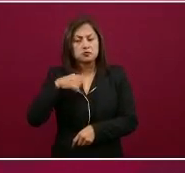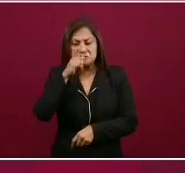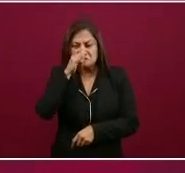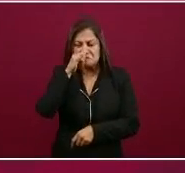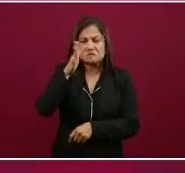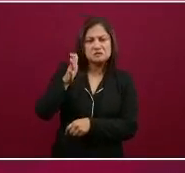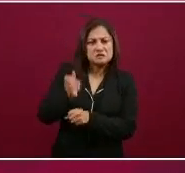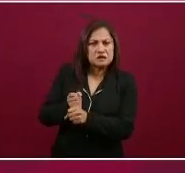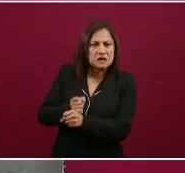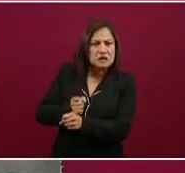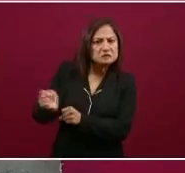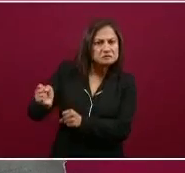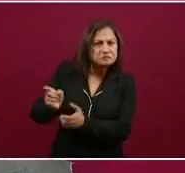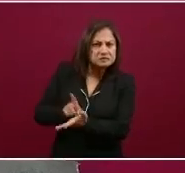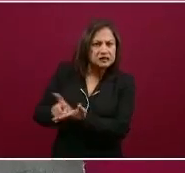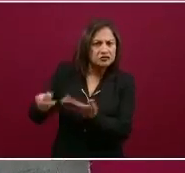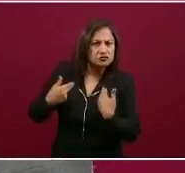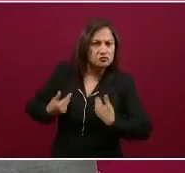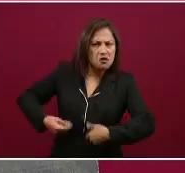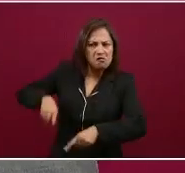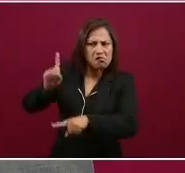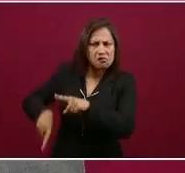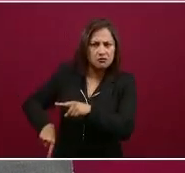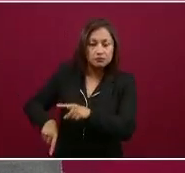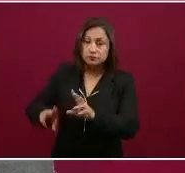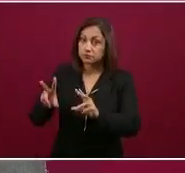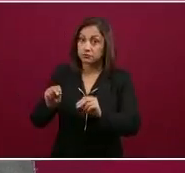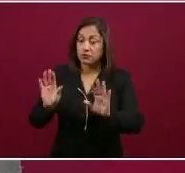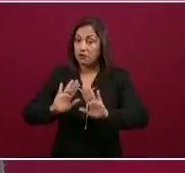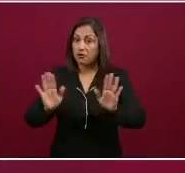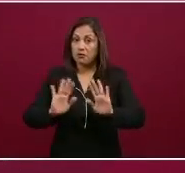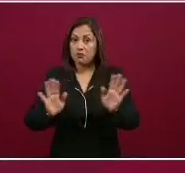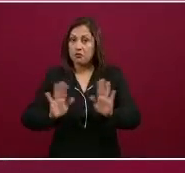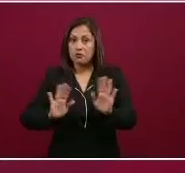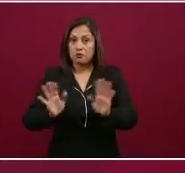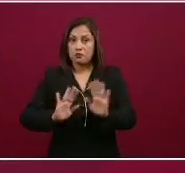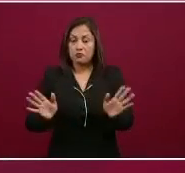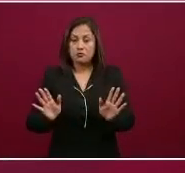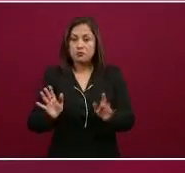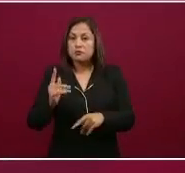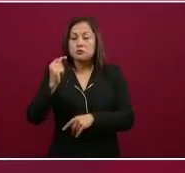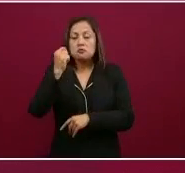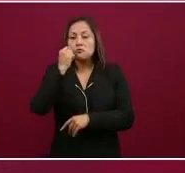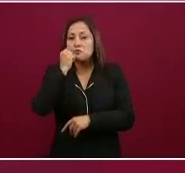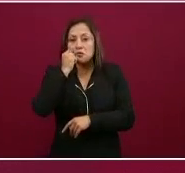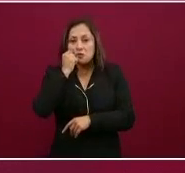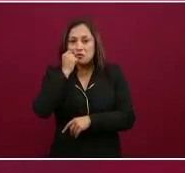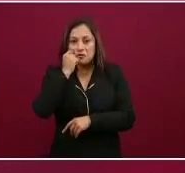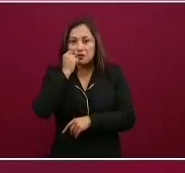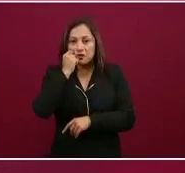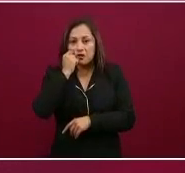violación a los derechos humanos. Por encima de lo material